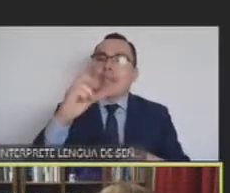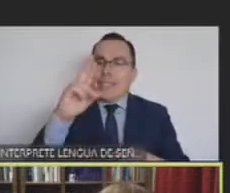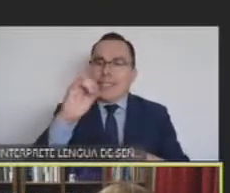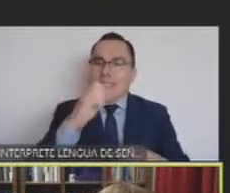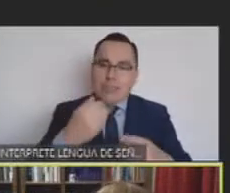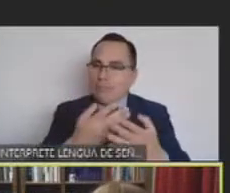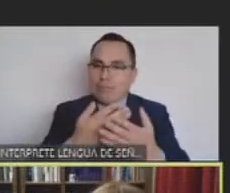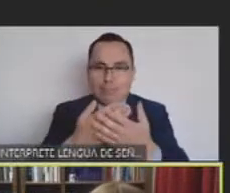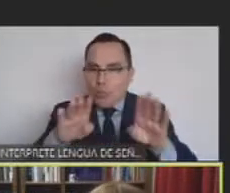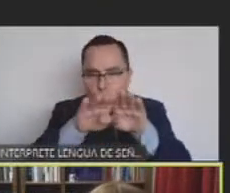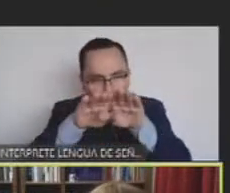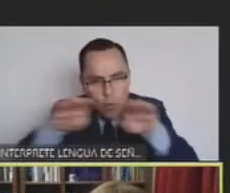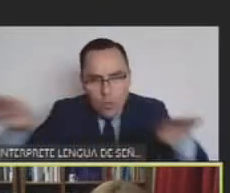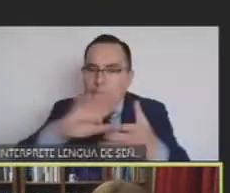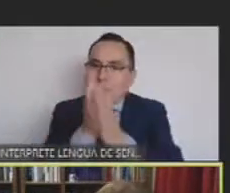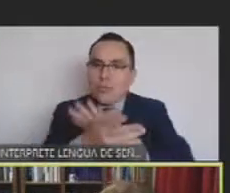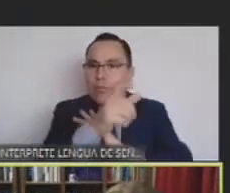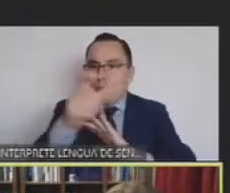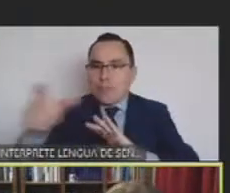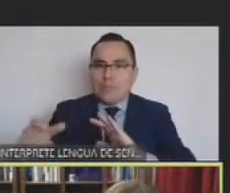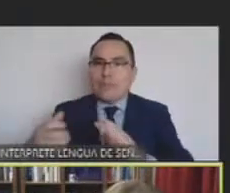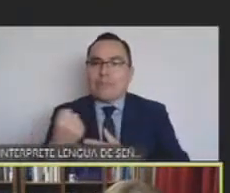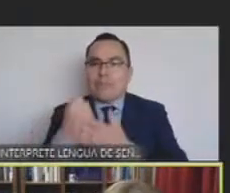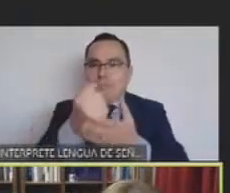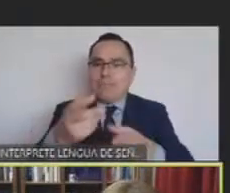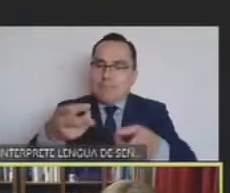los derechos y a la dignidad de las personas.